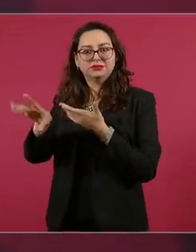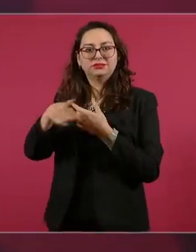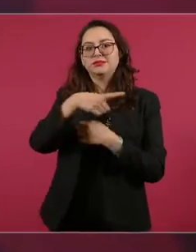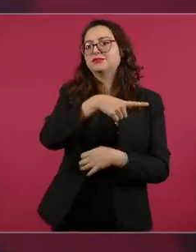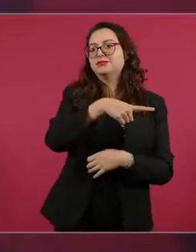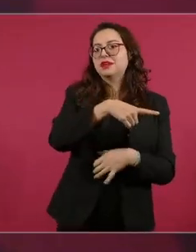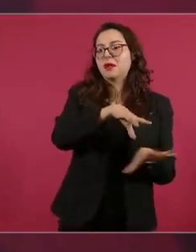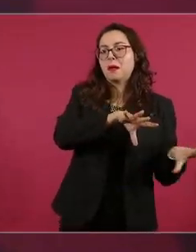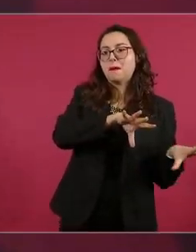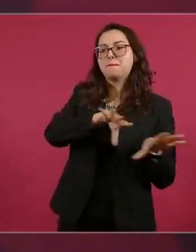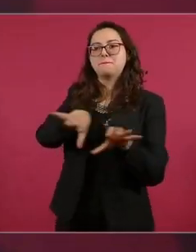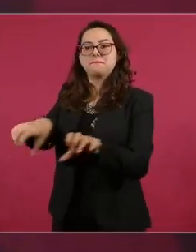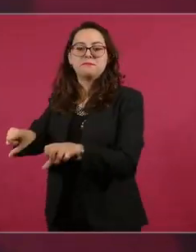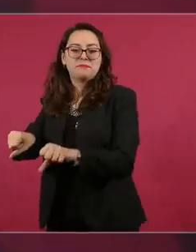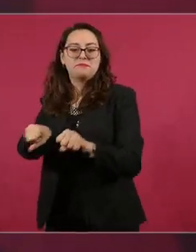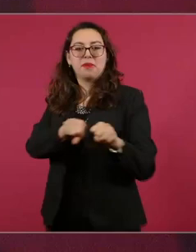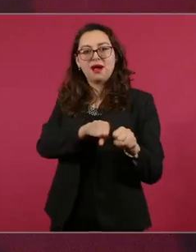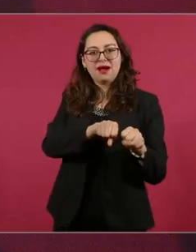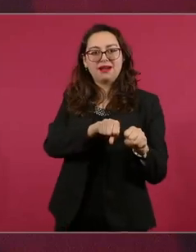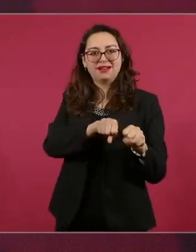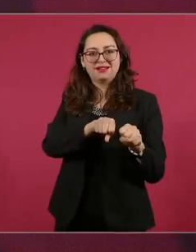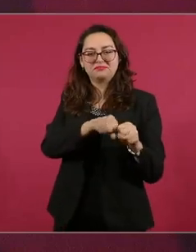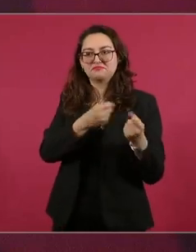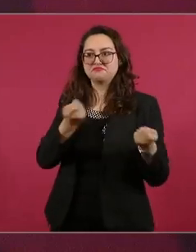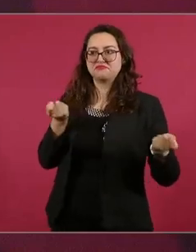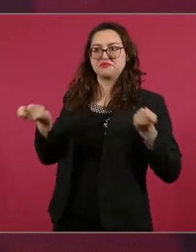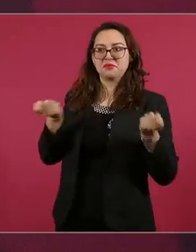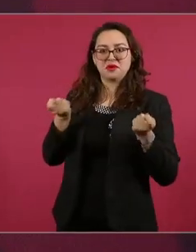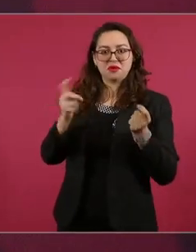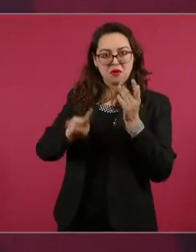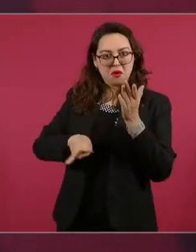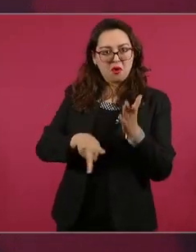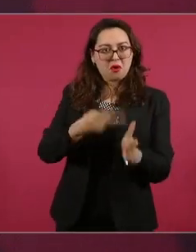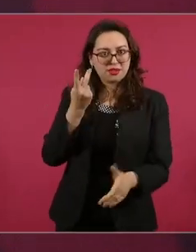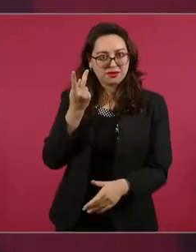porque son dirigentes, porque son gobernantes